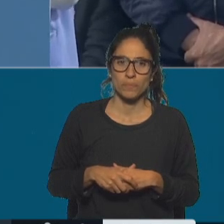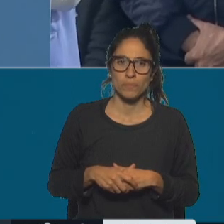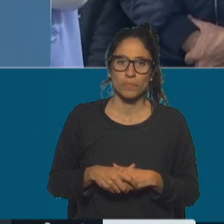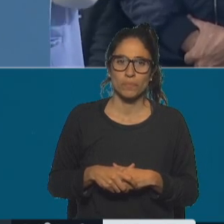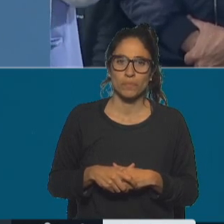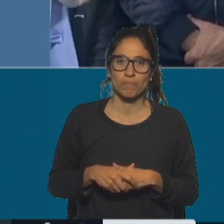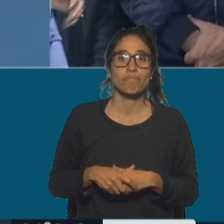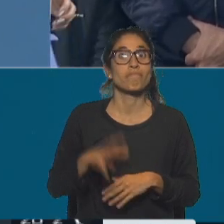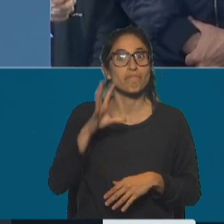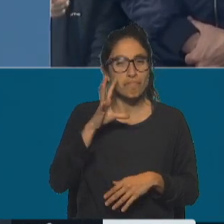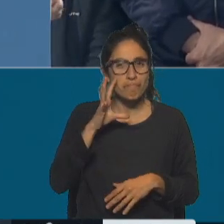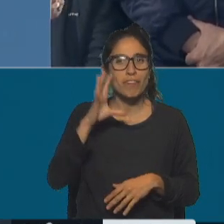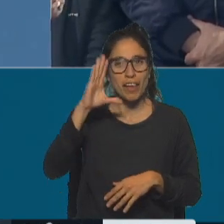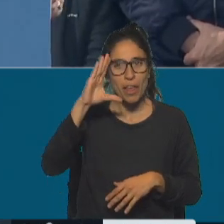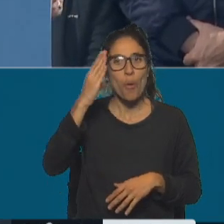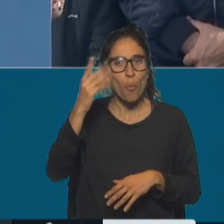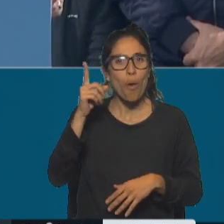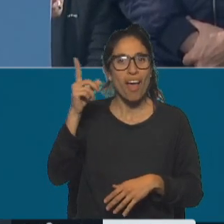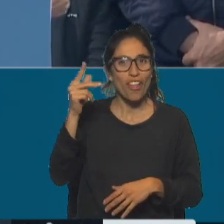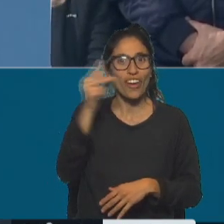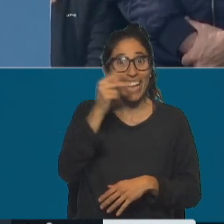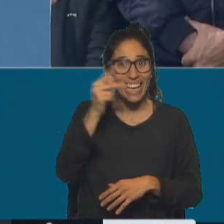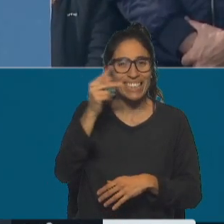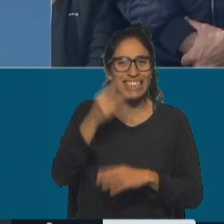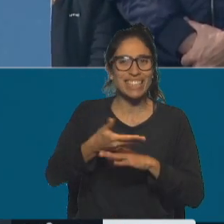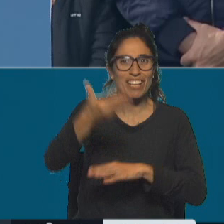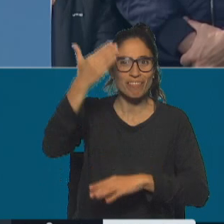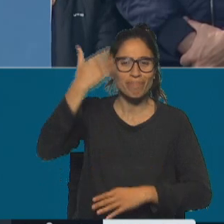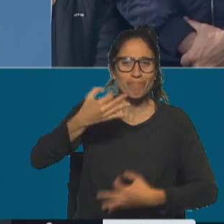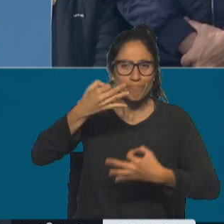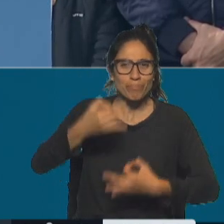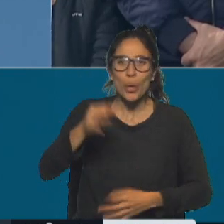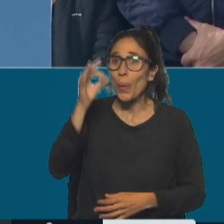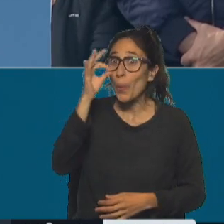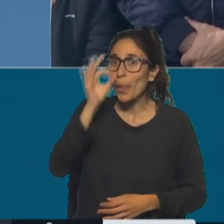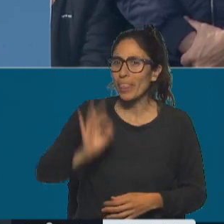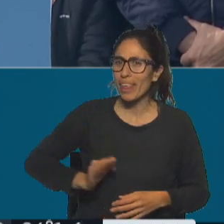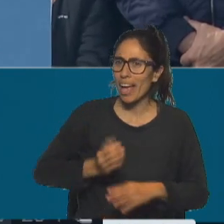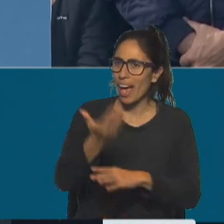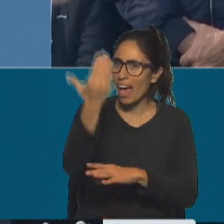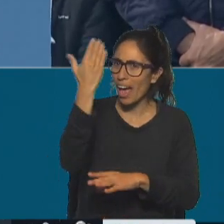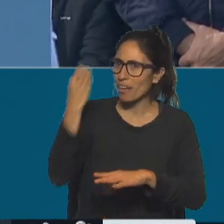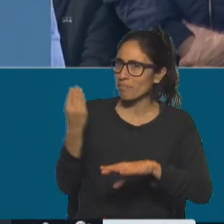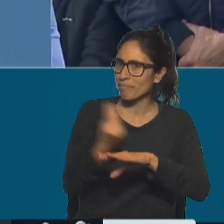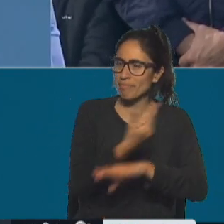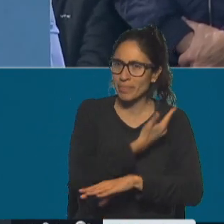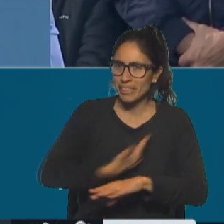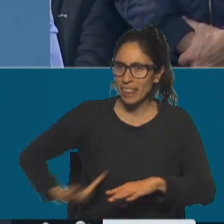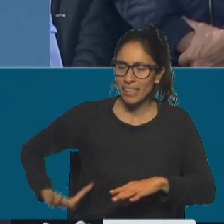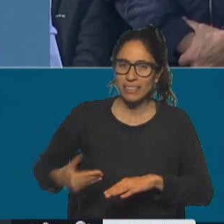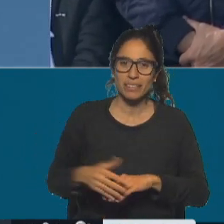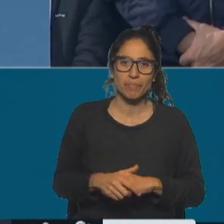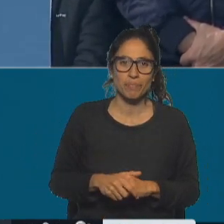El recuerdo de ese Néstor Kirchner hace exactamente 20 años, cuando llegaba a la presidencia en la Argentina. Decíamos